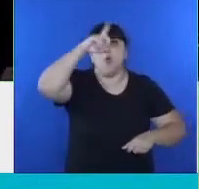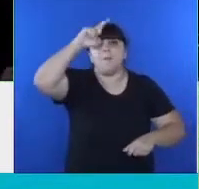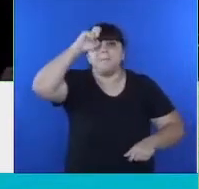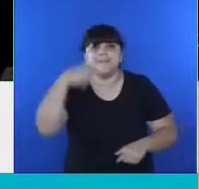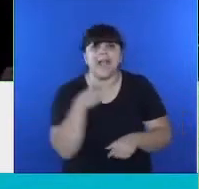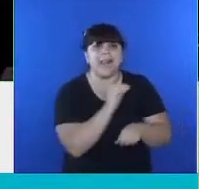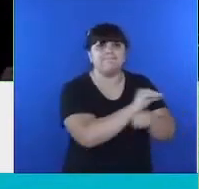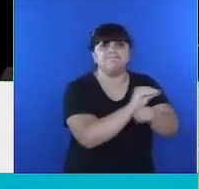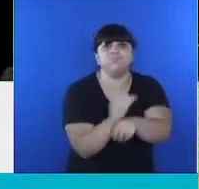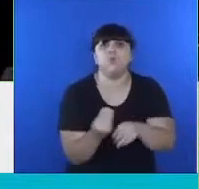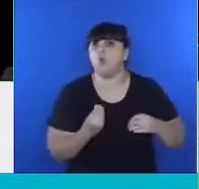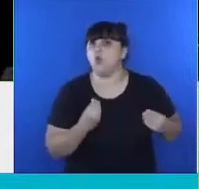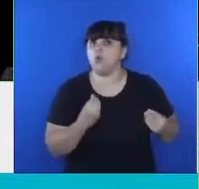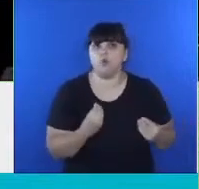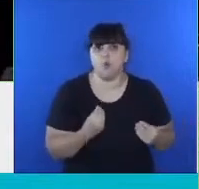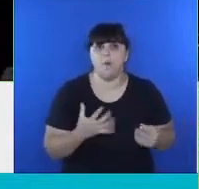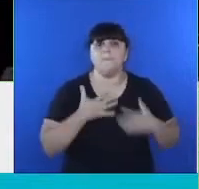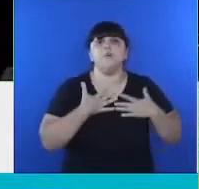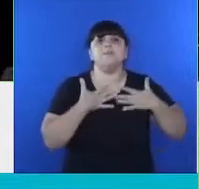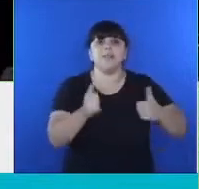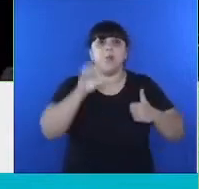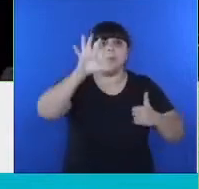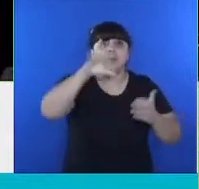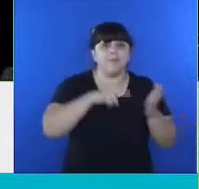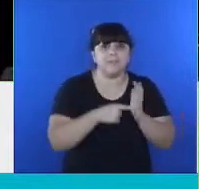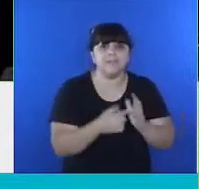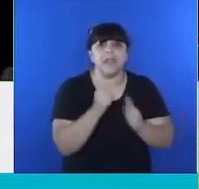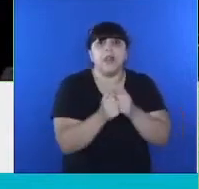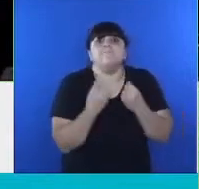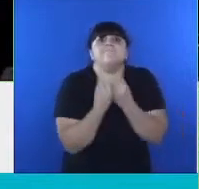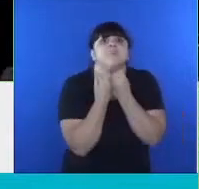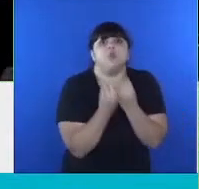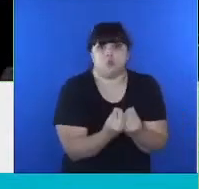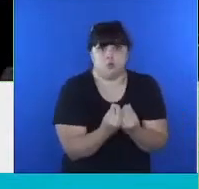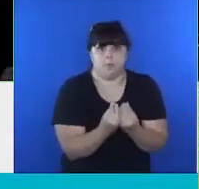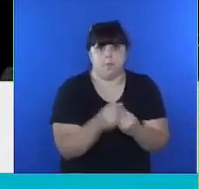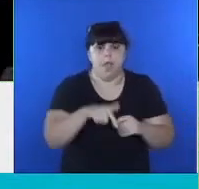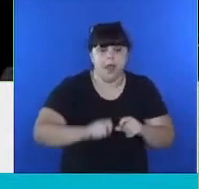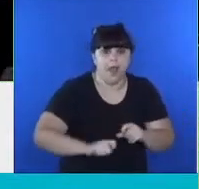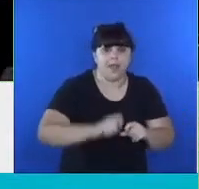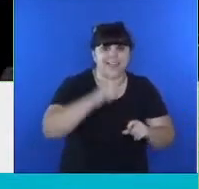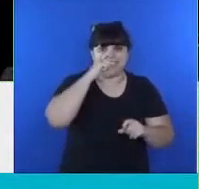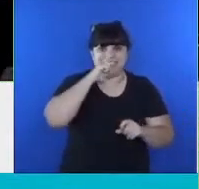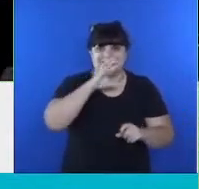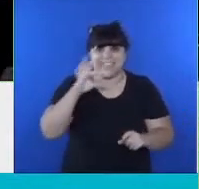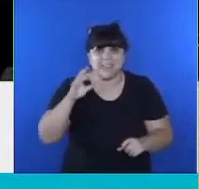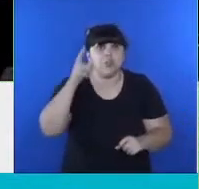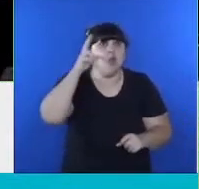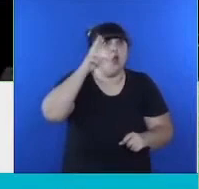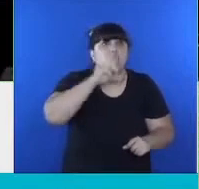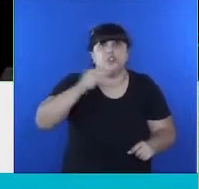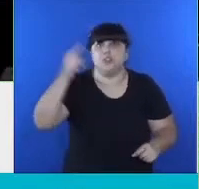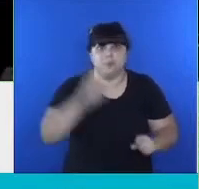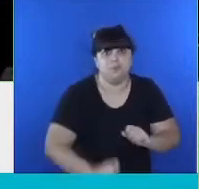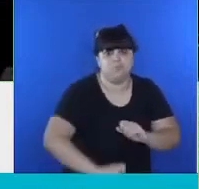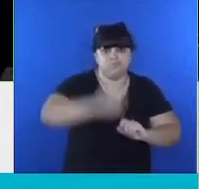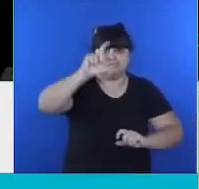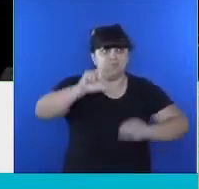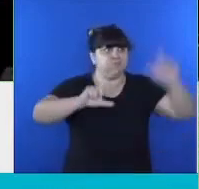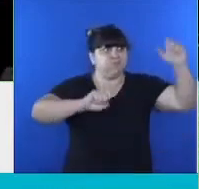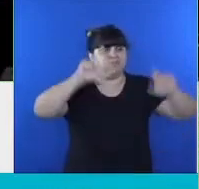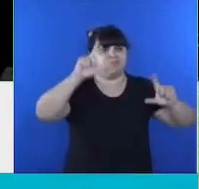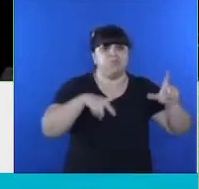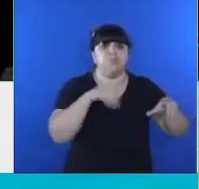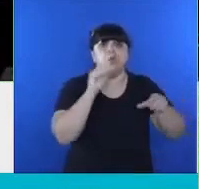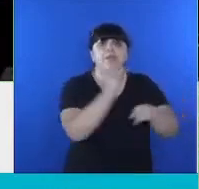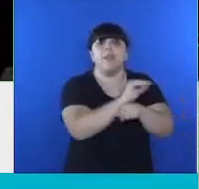hospitalarios, el sistema de salud provincial, con aumentos del 700, del 800% en